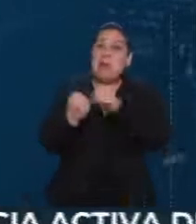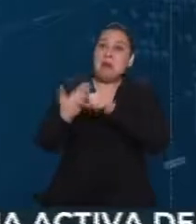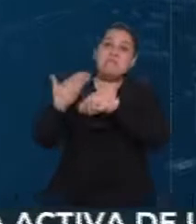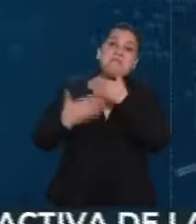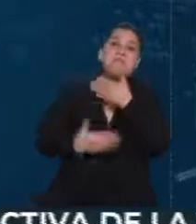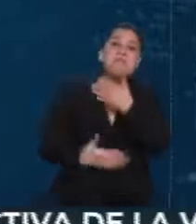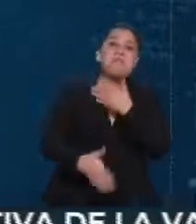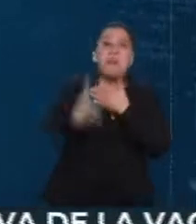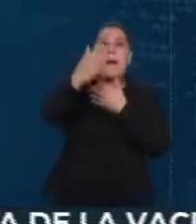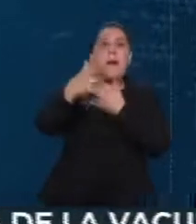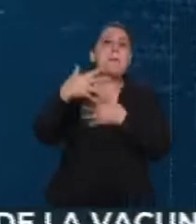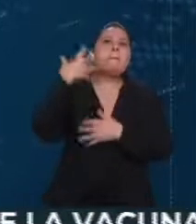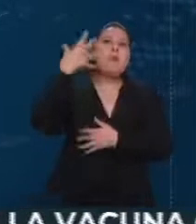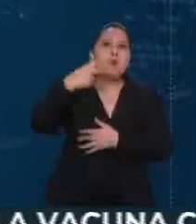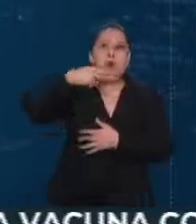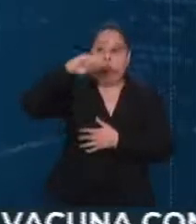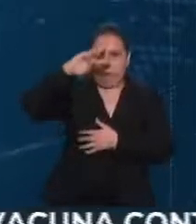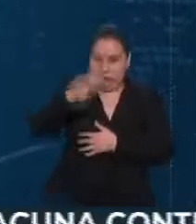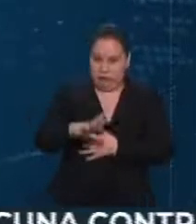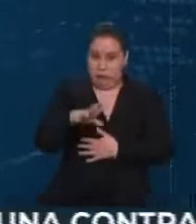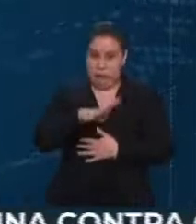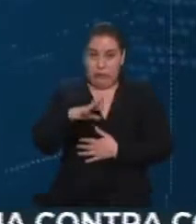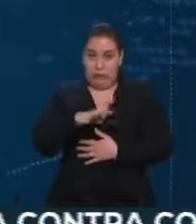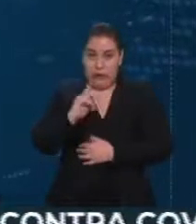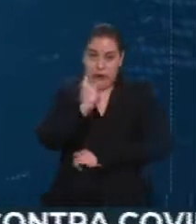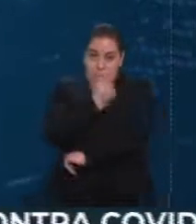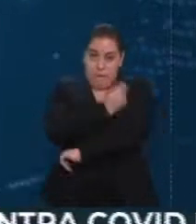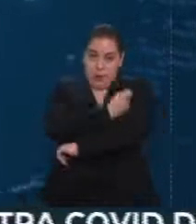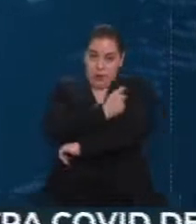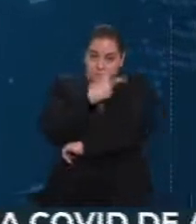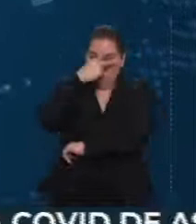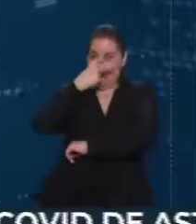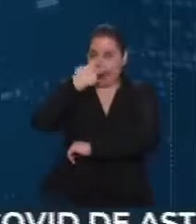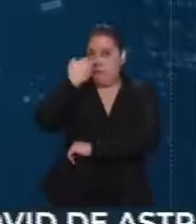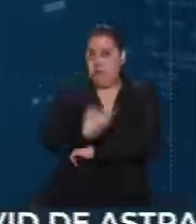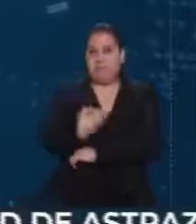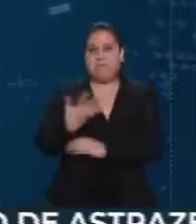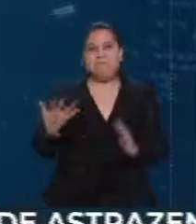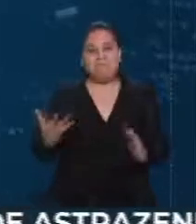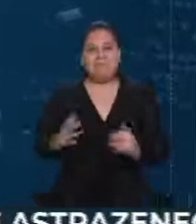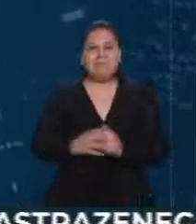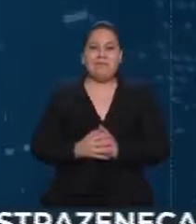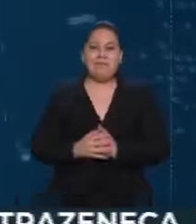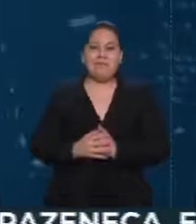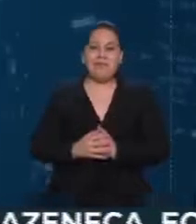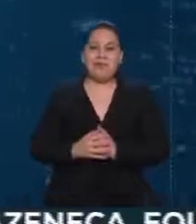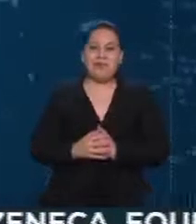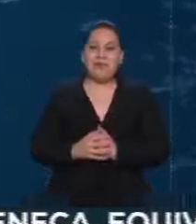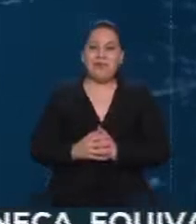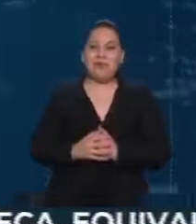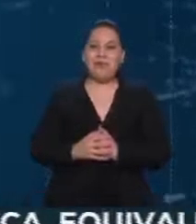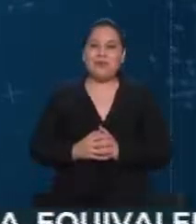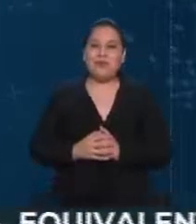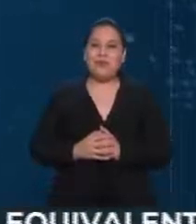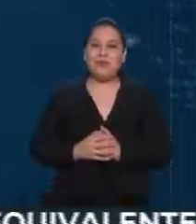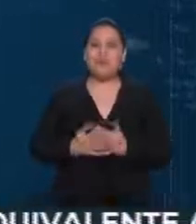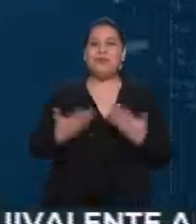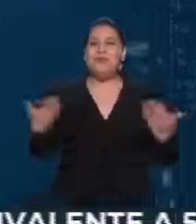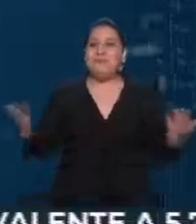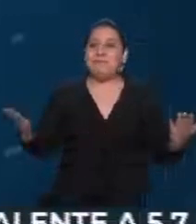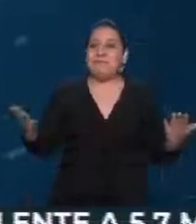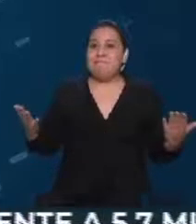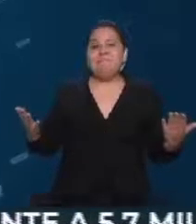algo mucho más robusto y sólido gracias a este primer paso, ¿no? Pues ahí está, queridos,